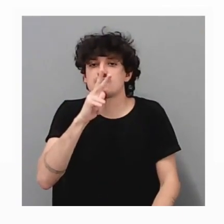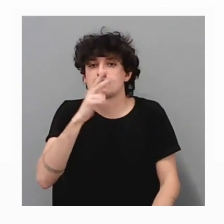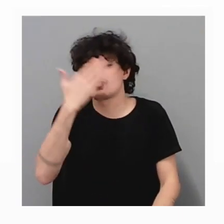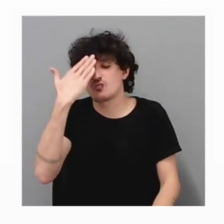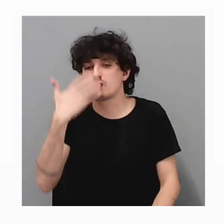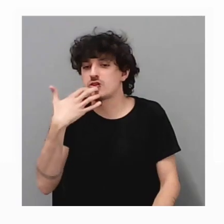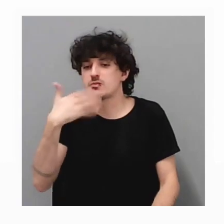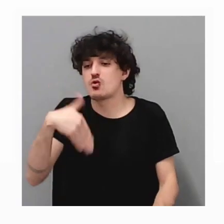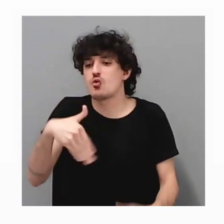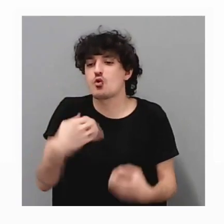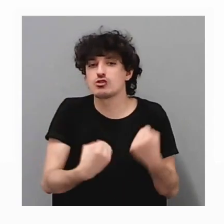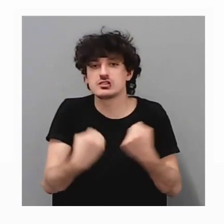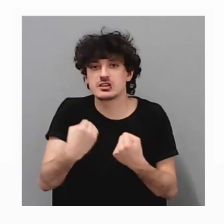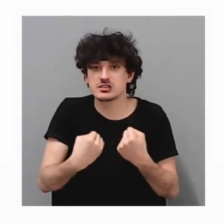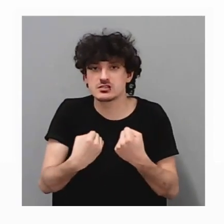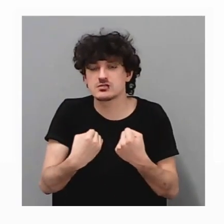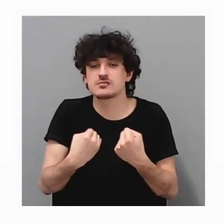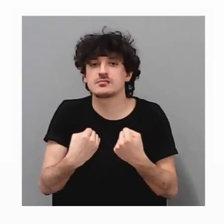ciertos problemas, en aviación.